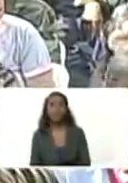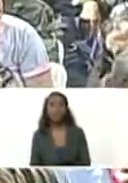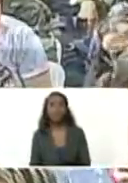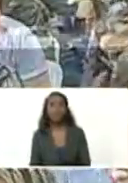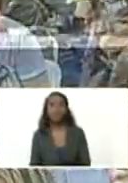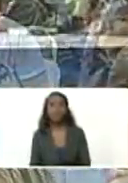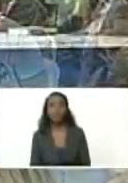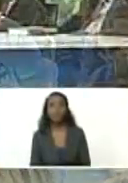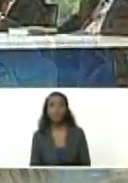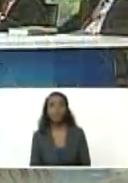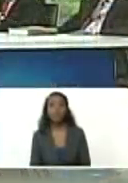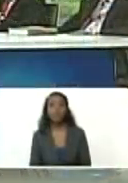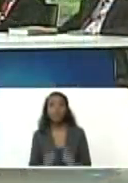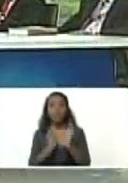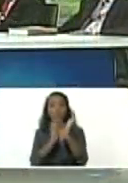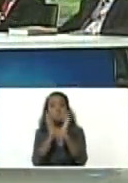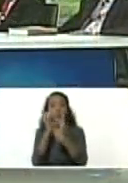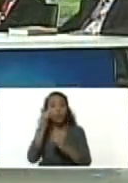Es el Cristo de los pueblos.